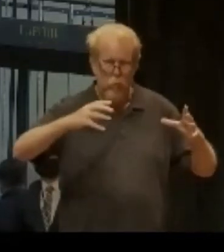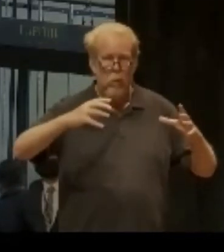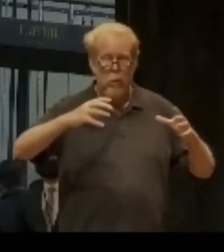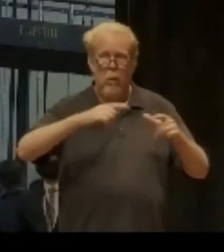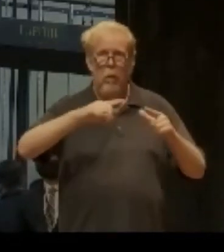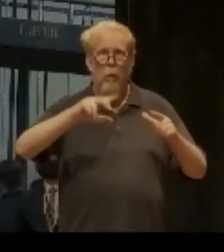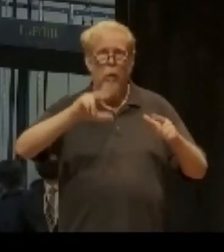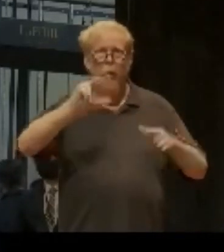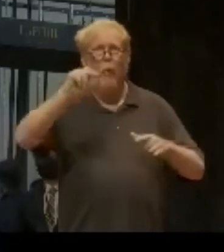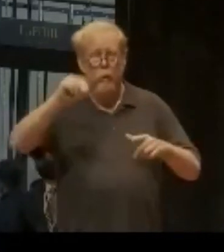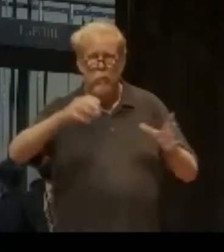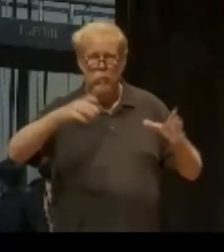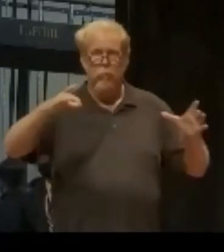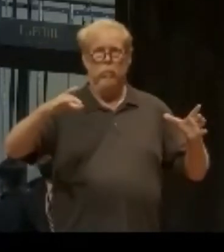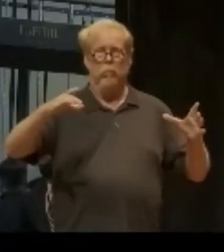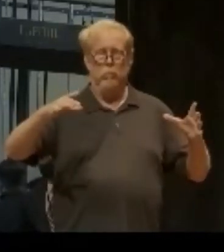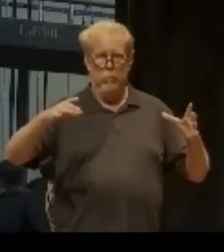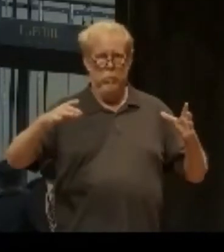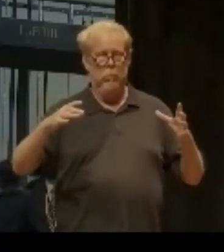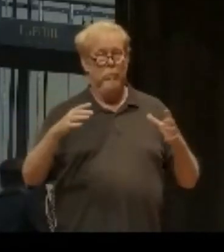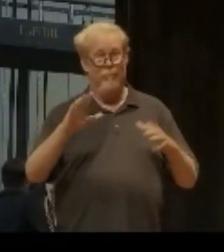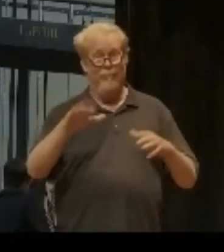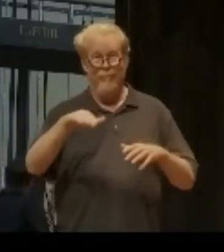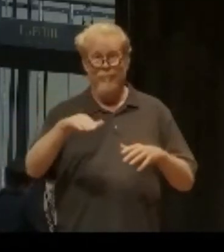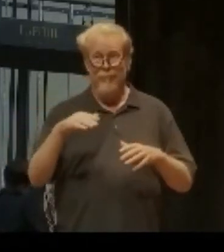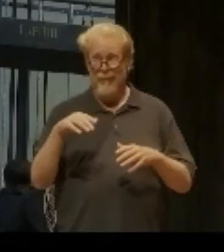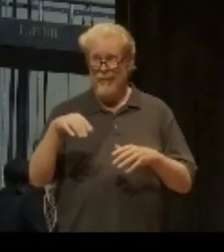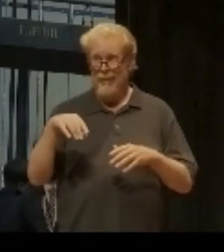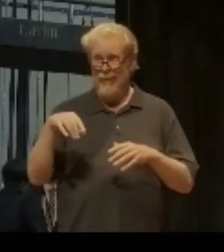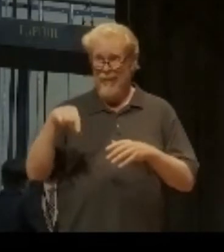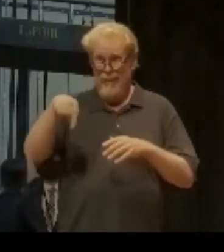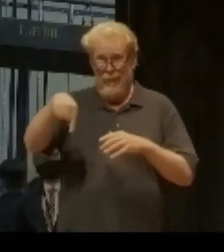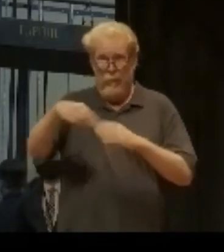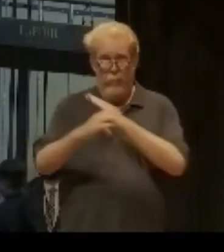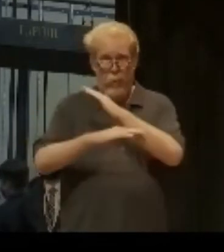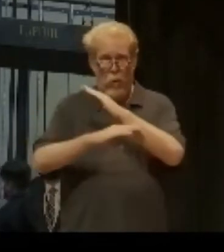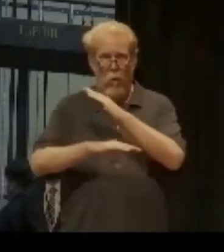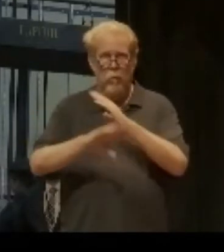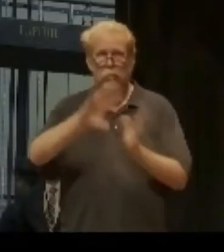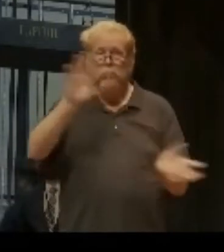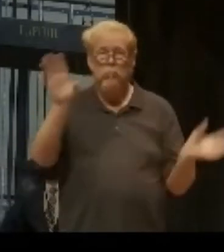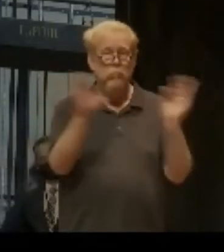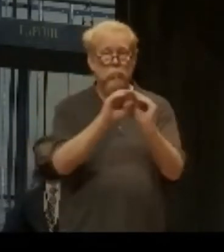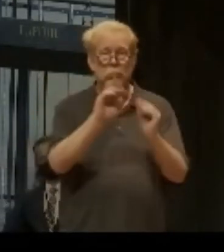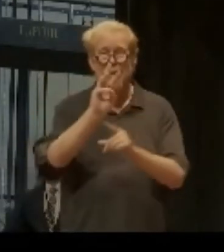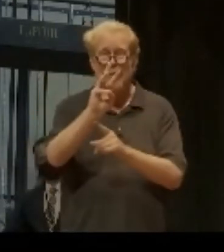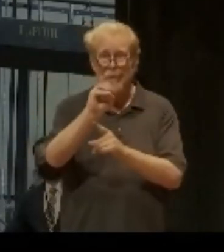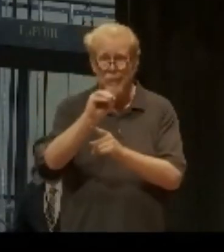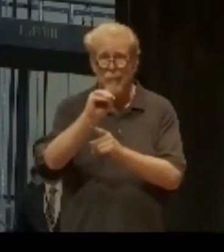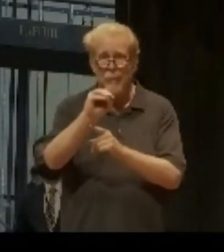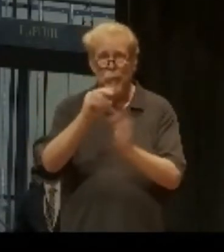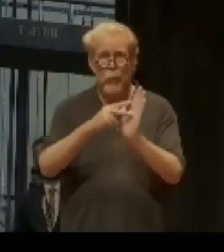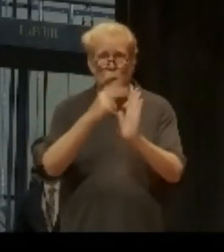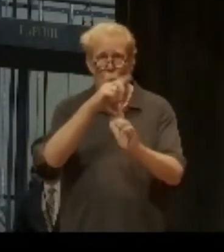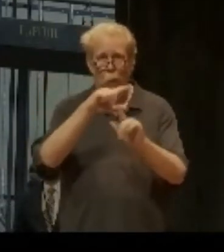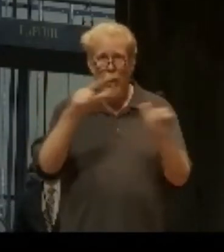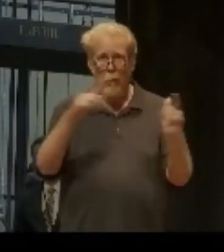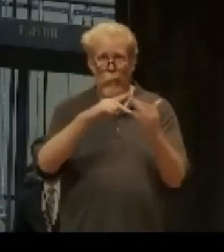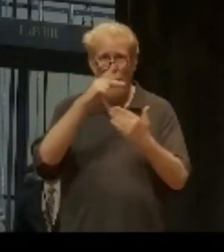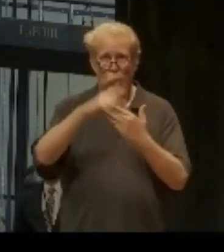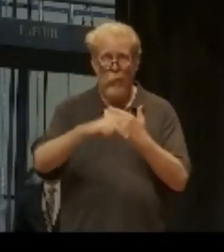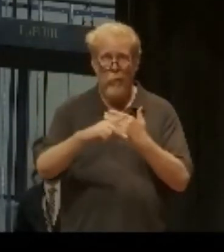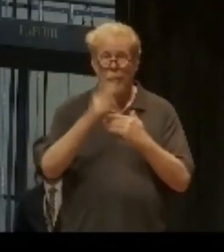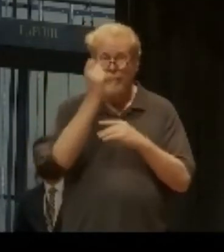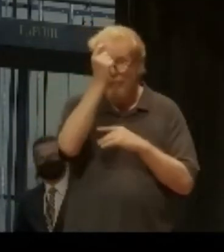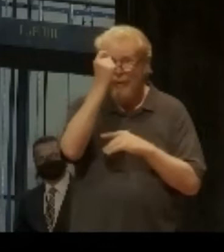10. Pero, bueno, luego subieron a 20, luego a 30. Y, damas y caballeros, en este otoño vamos a tener 60 programas duales.